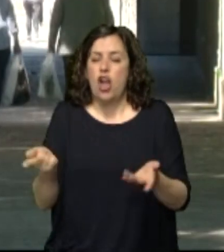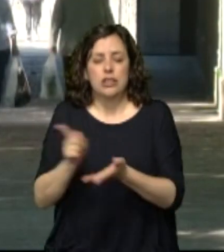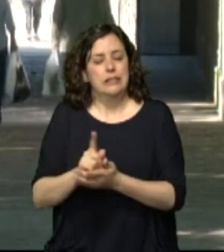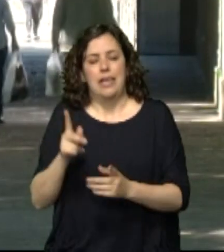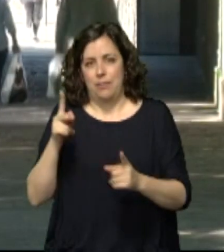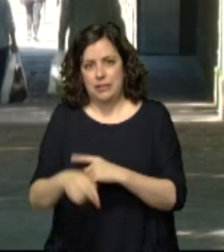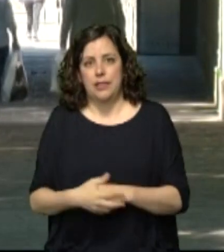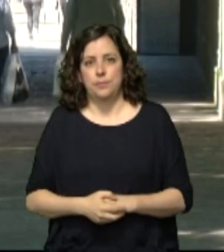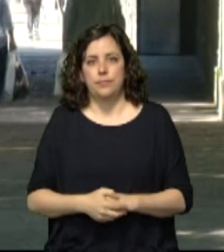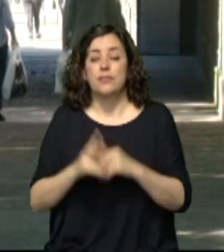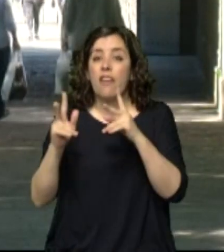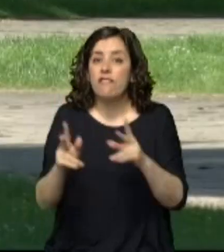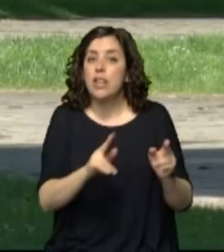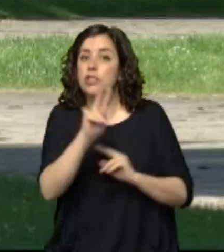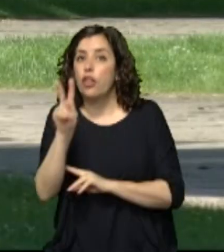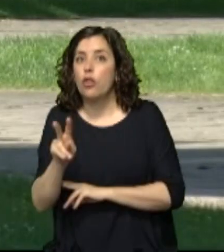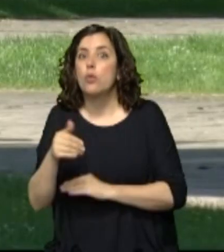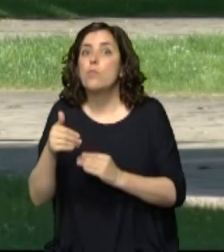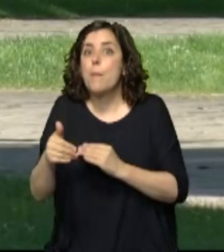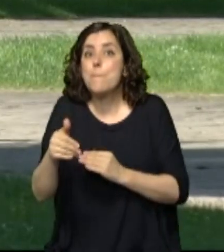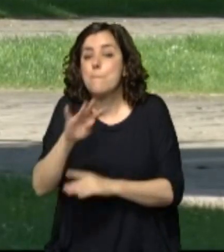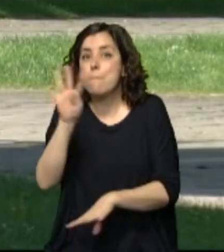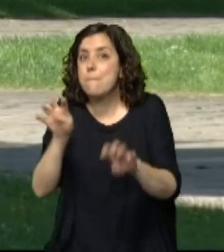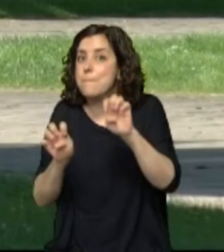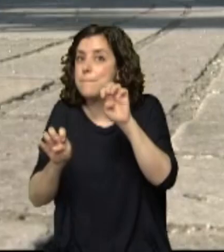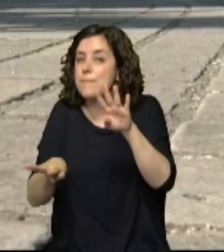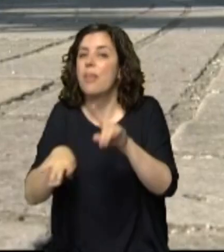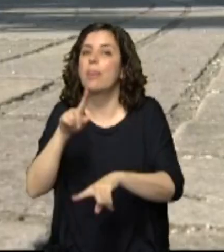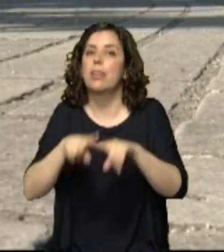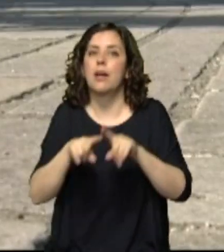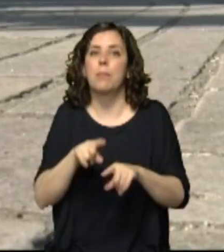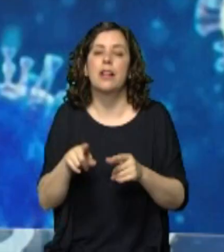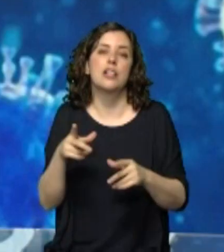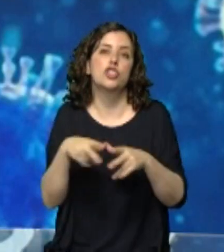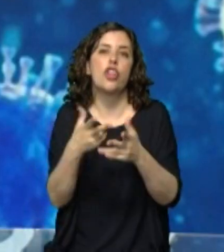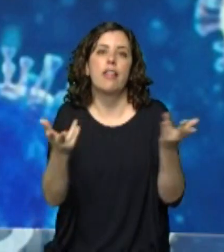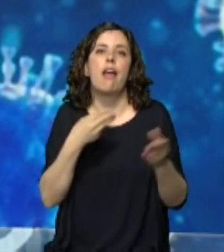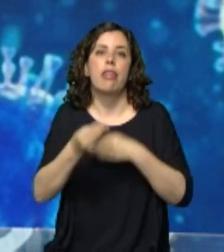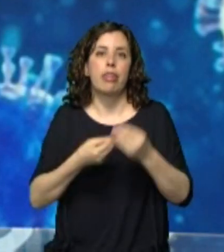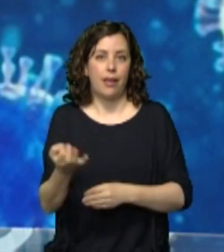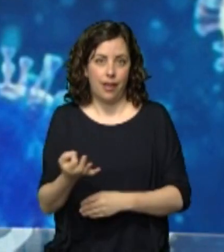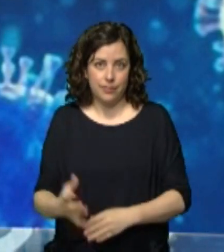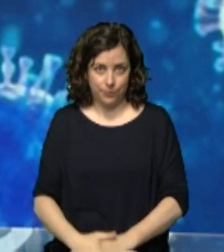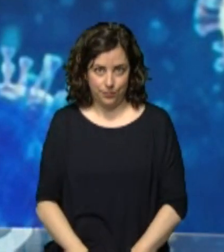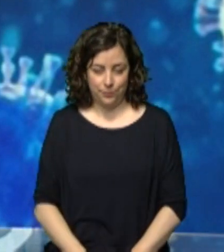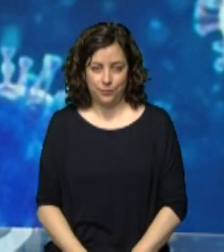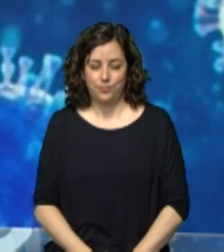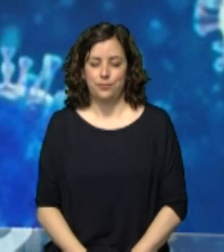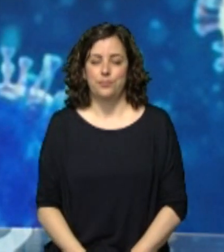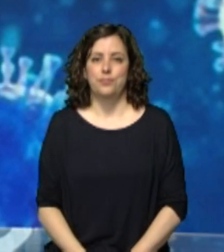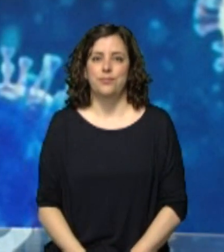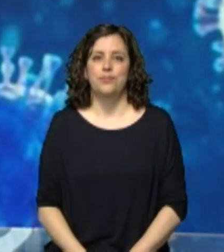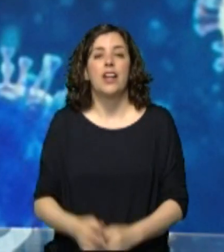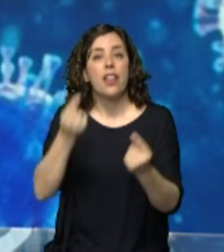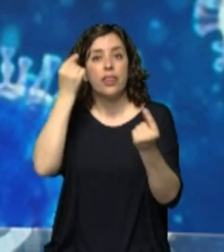pasar a la fase 2 no está escrito y que depende del comportamiento de la sociedad. Bueno, pues el dato de la inmunidad en